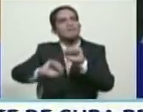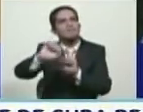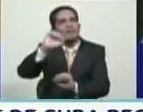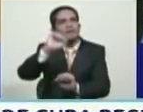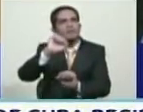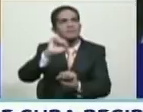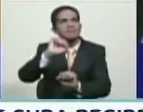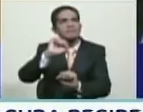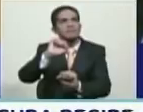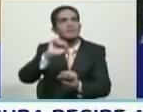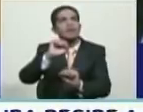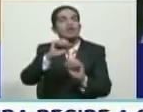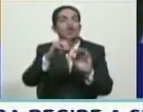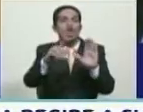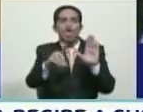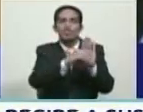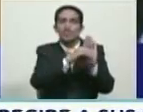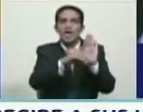defendiendo